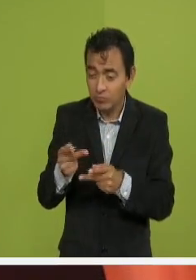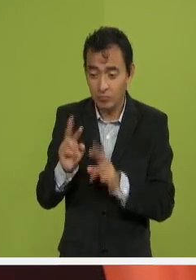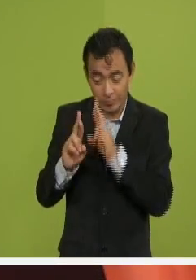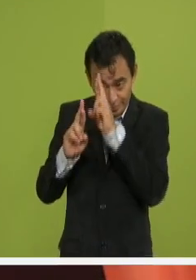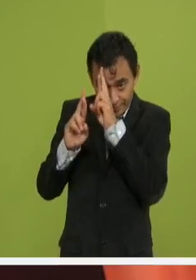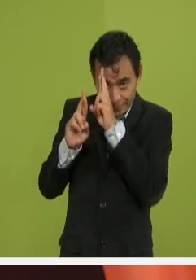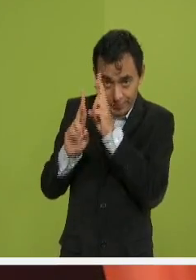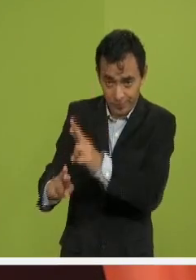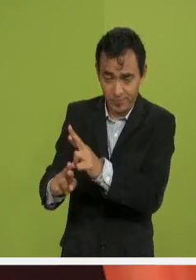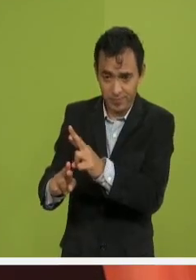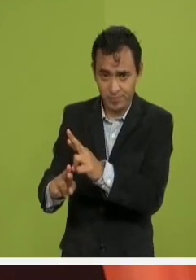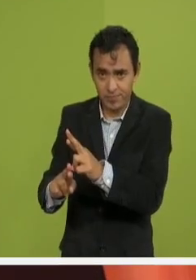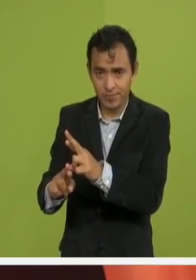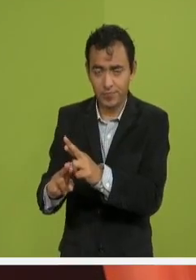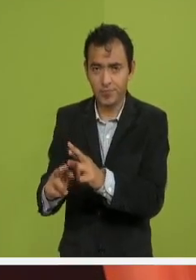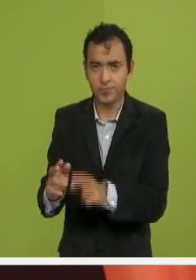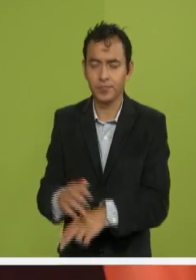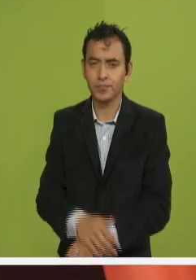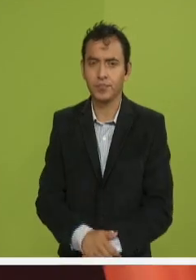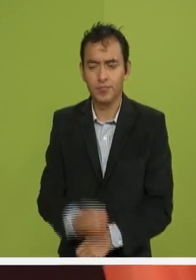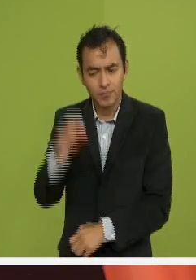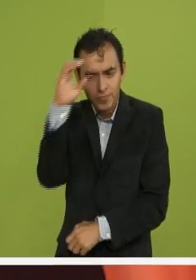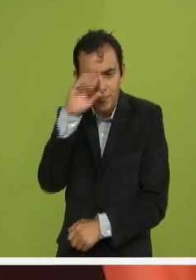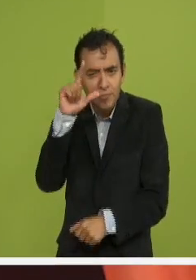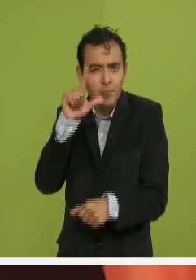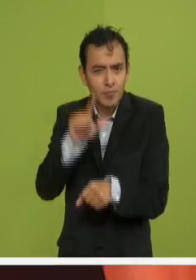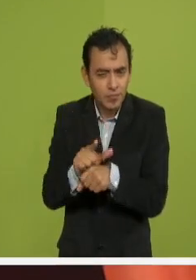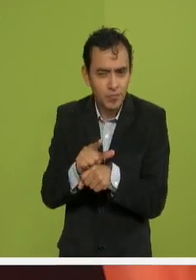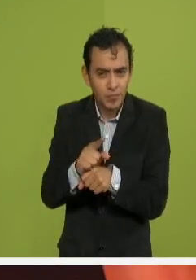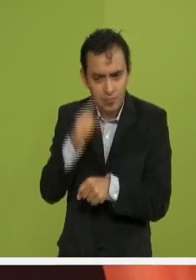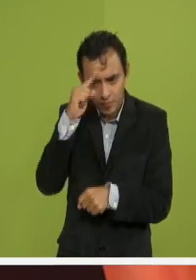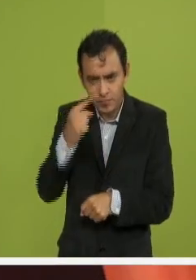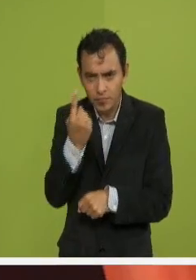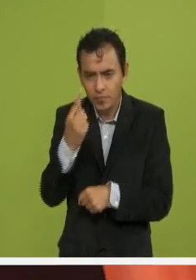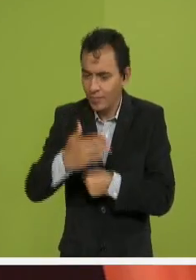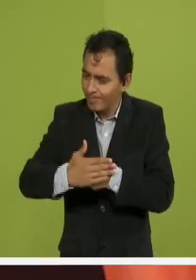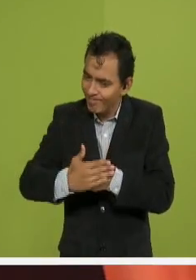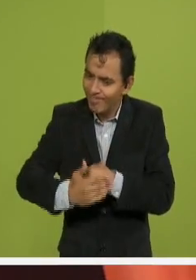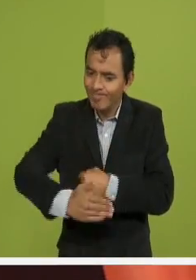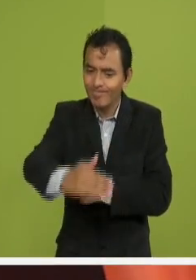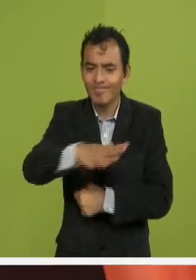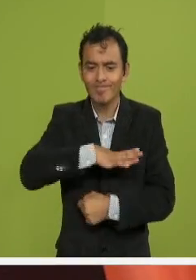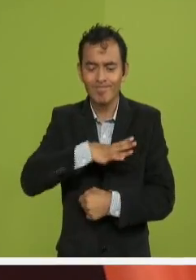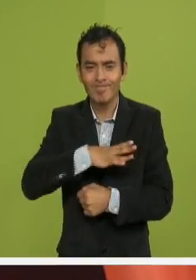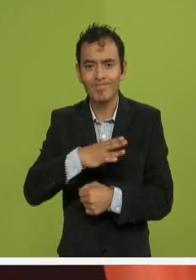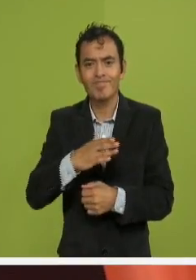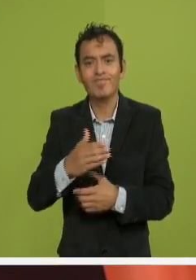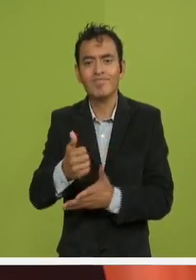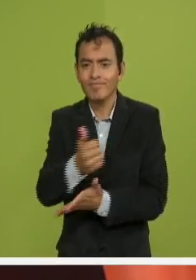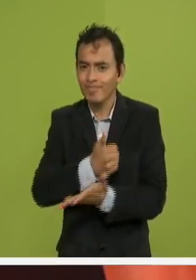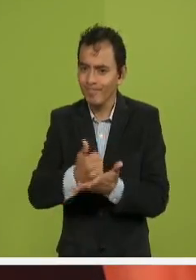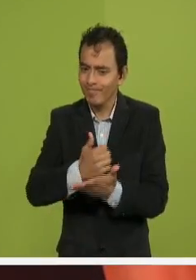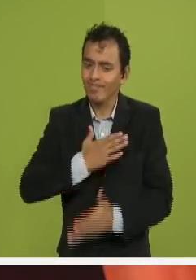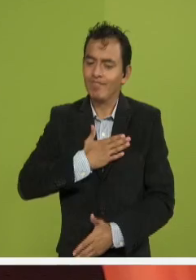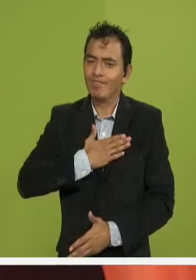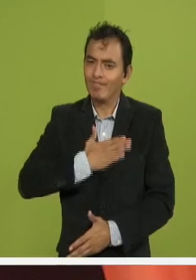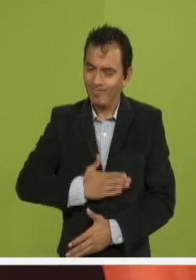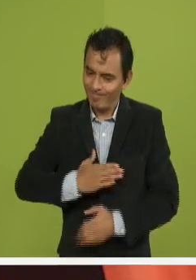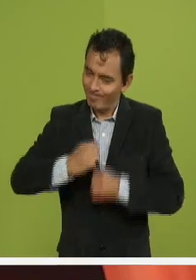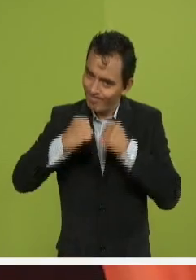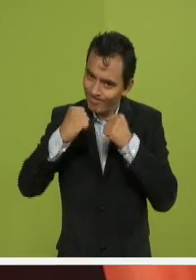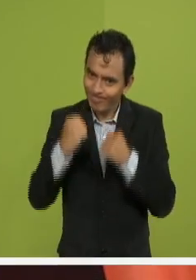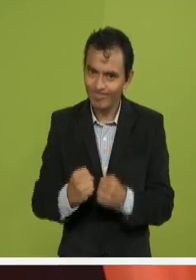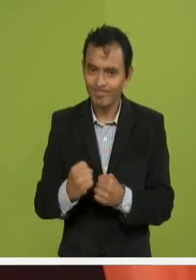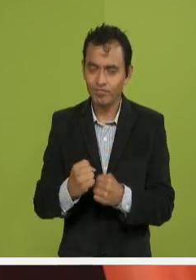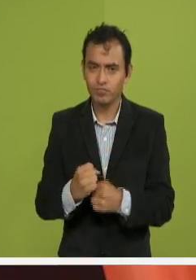respeto fuerte, cultural, para que más adelante tengamos una sociedad, un grupo social más seguro,